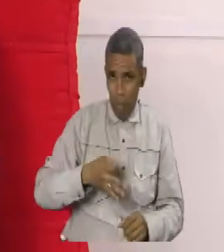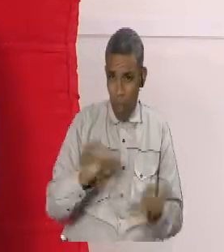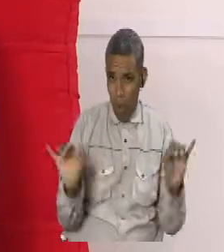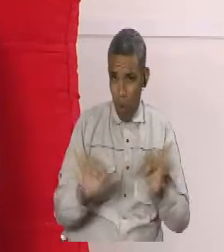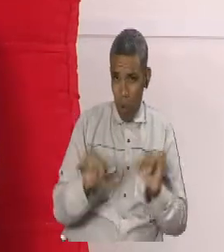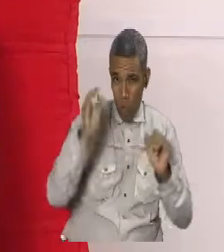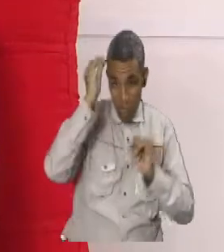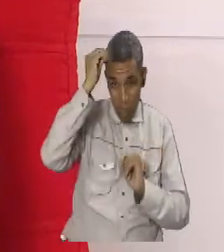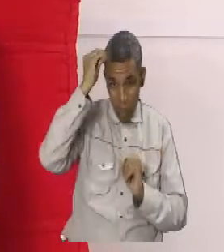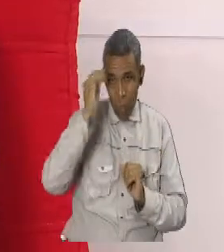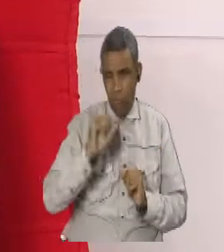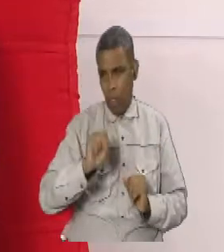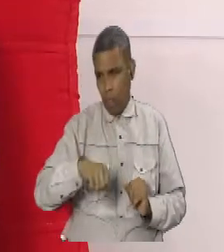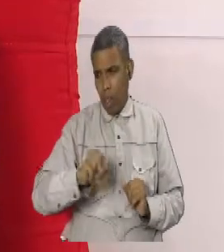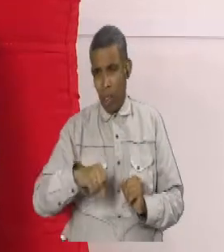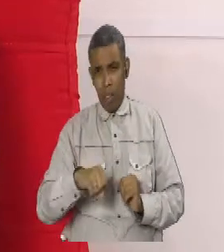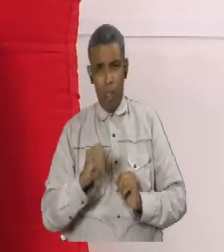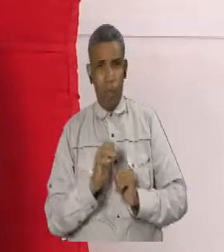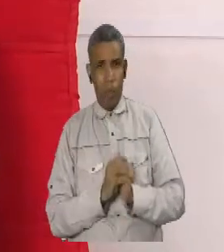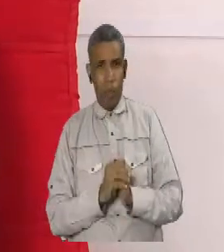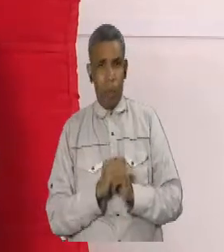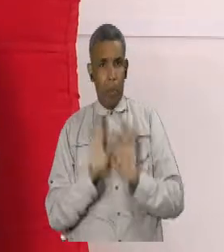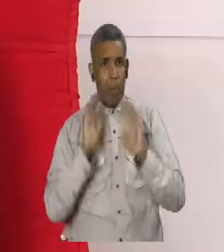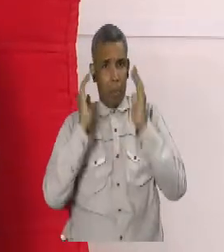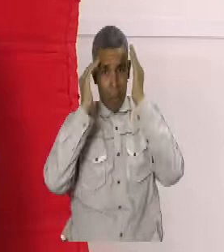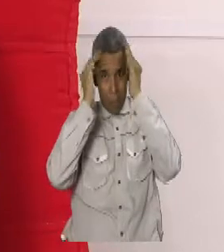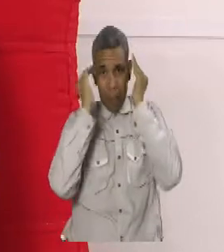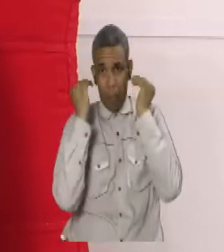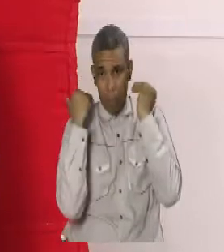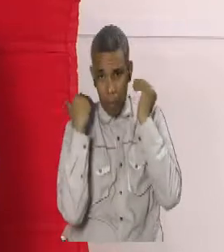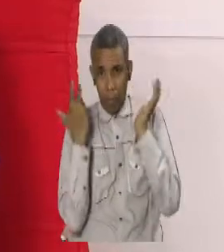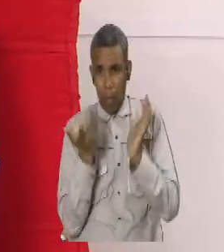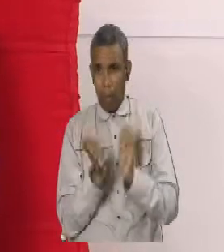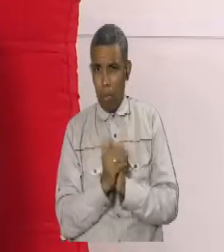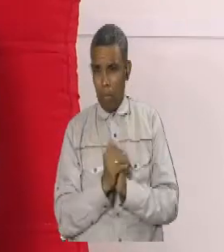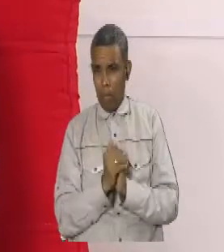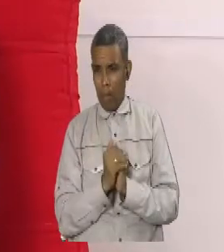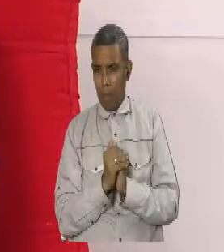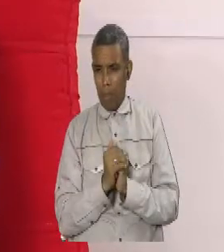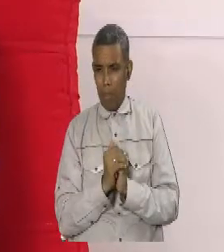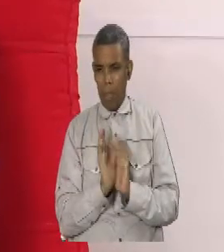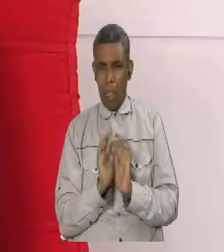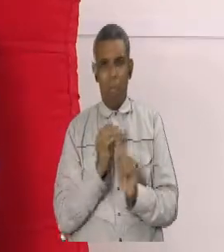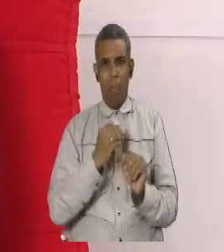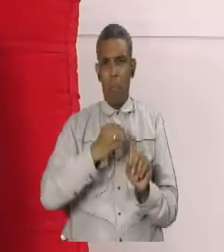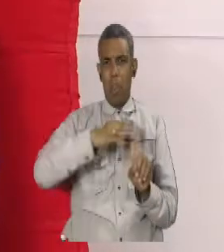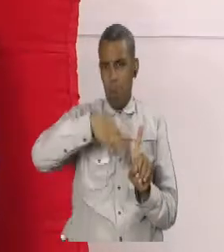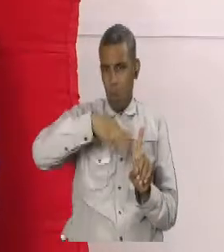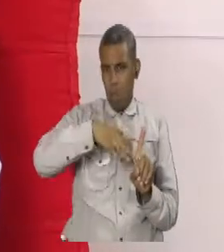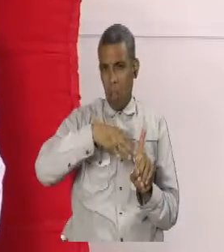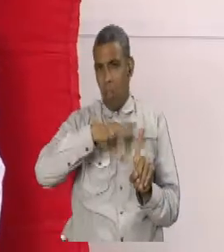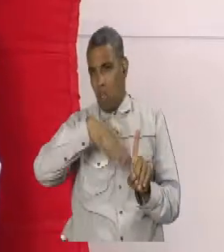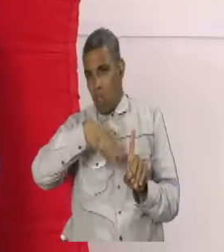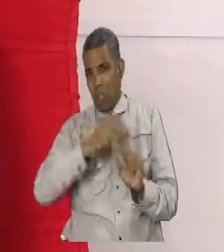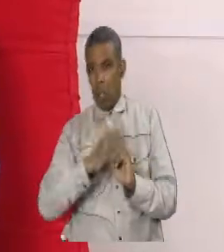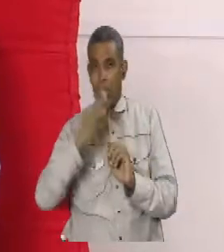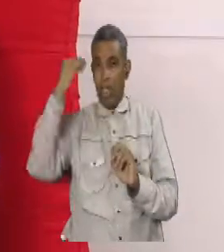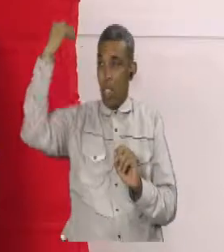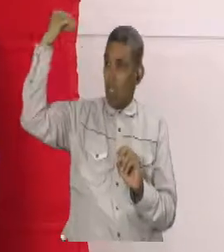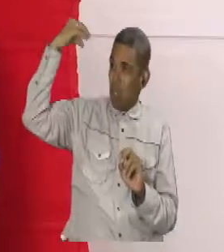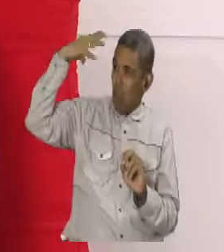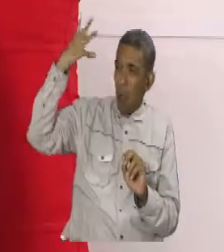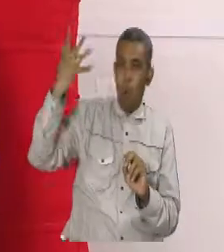del cabello es la parte terminal. Y un cabello puede estar creciendo alrededor de 4 a 5 meses, el cual está expuesto a daño